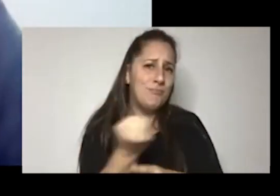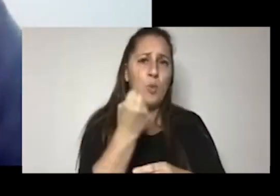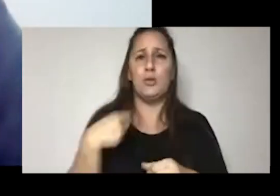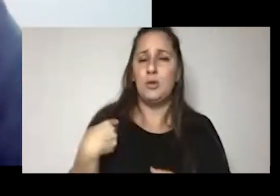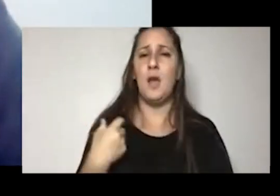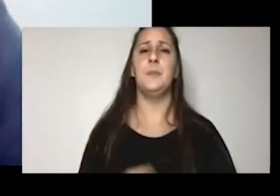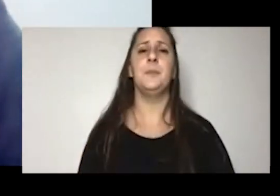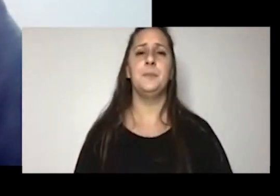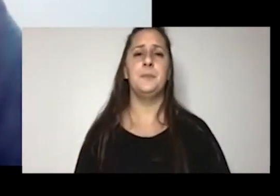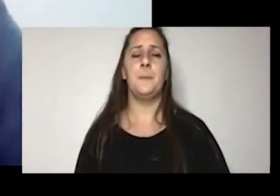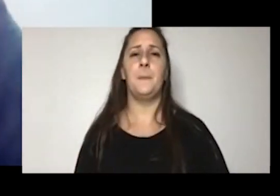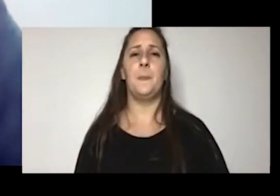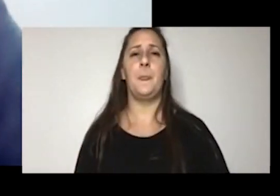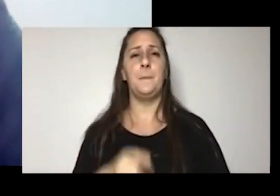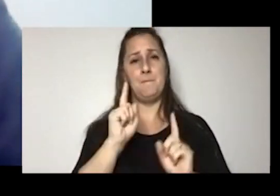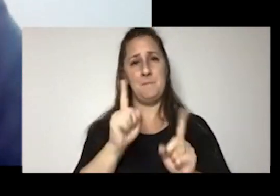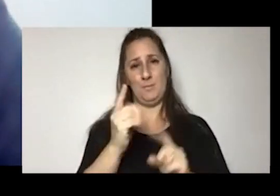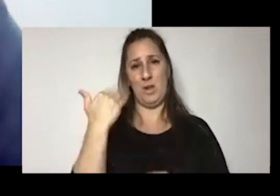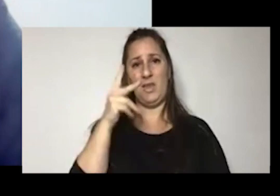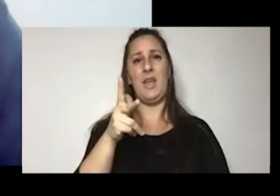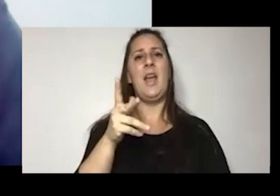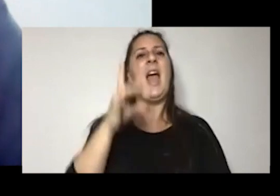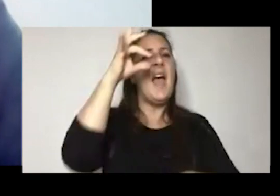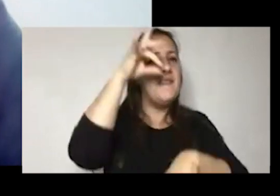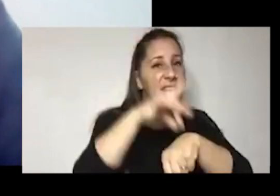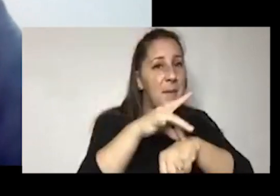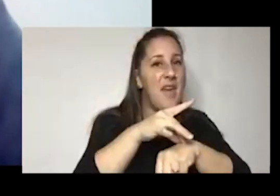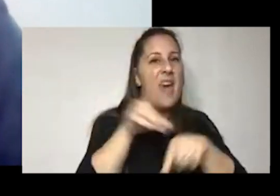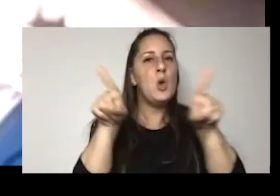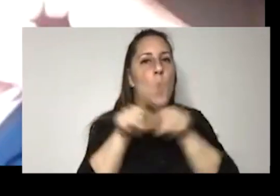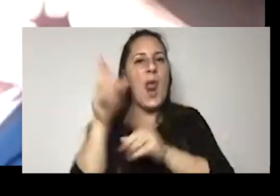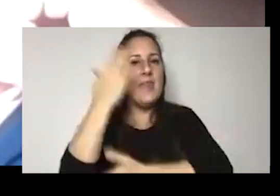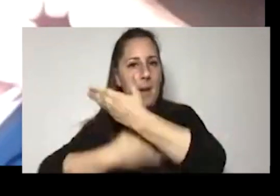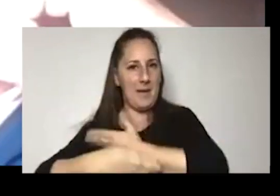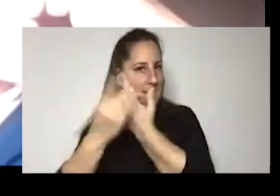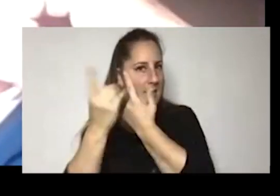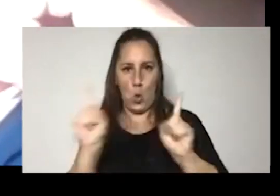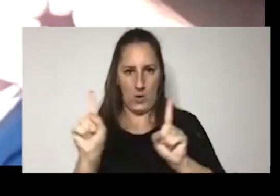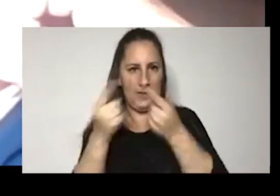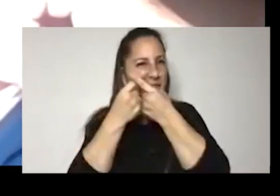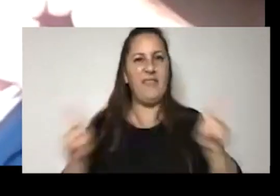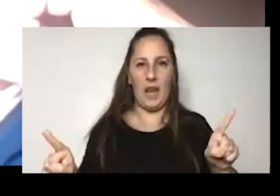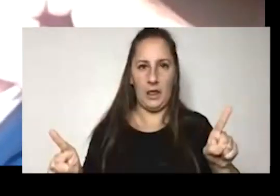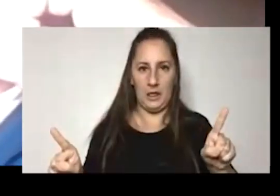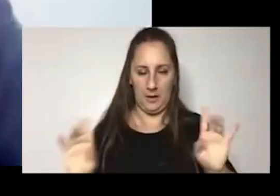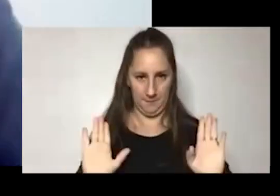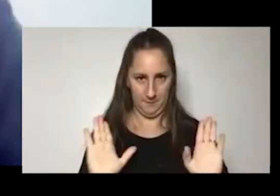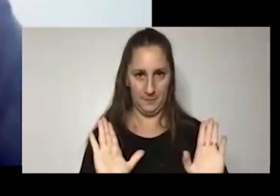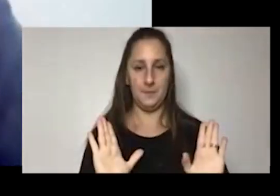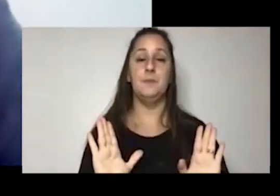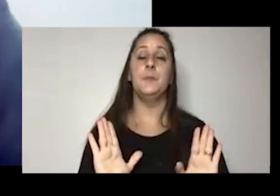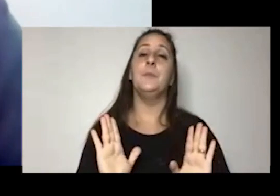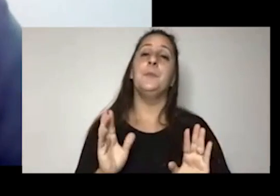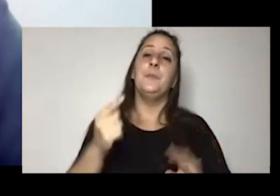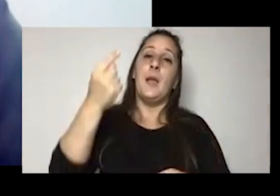Como mencioné hoy, enfermedad no es igual a discapacidad, ¿sí? Eso por un lado. Hay que ver